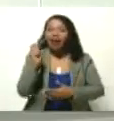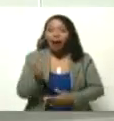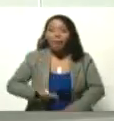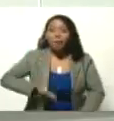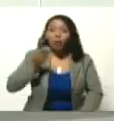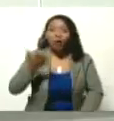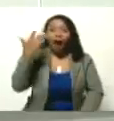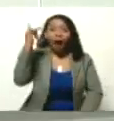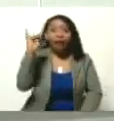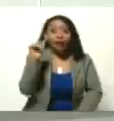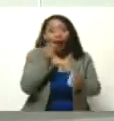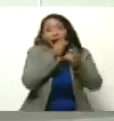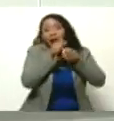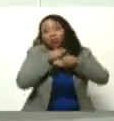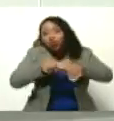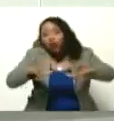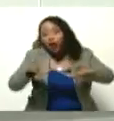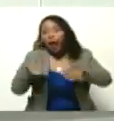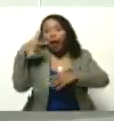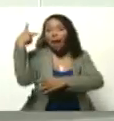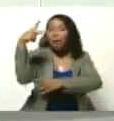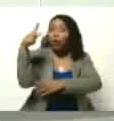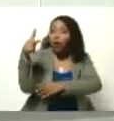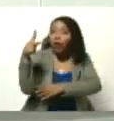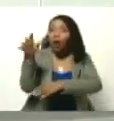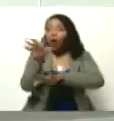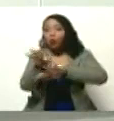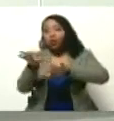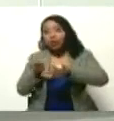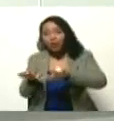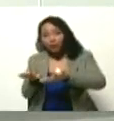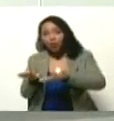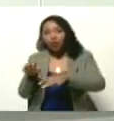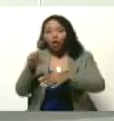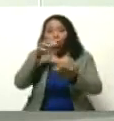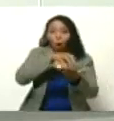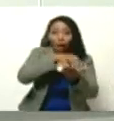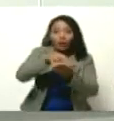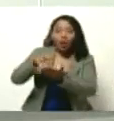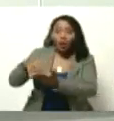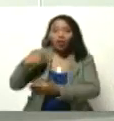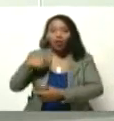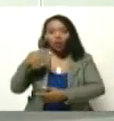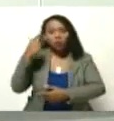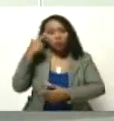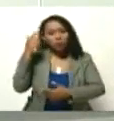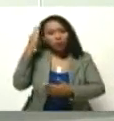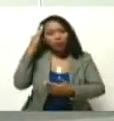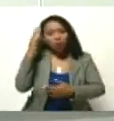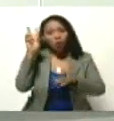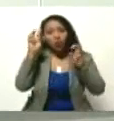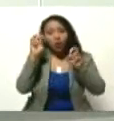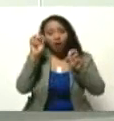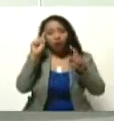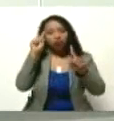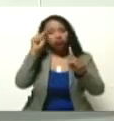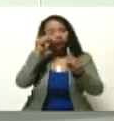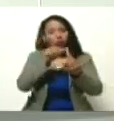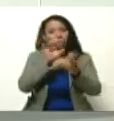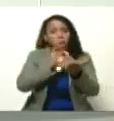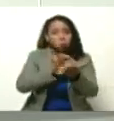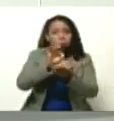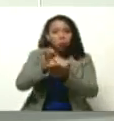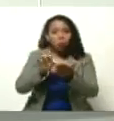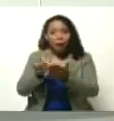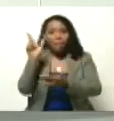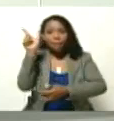tendrán las estructuras en las parroquias, en los municipios y en los estados, teniendo en cuenta la nueva visión estratégica del